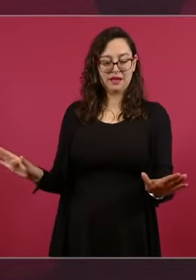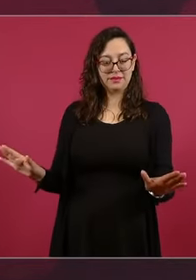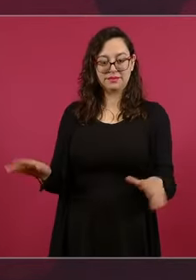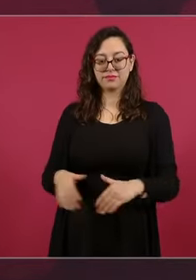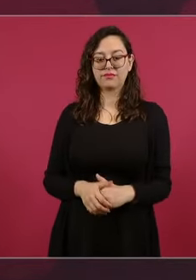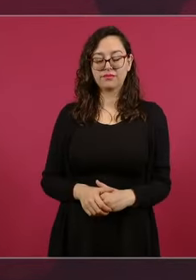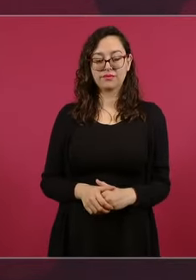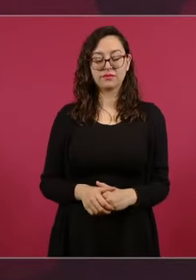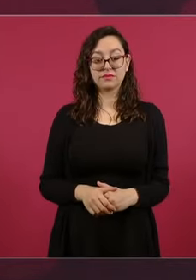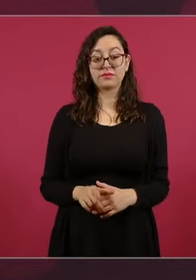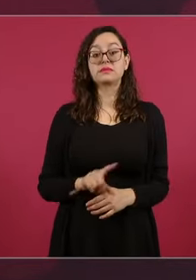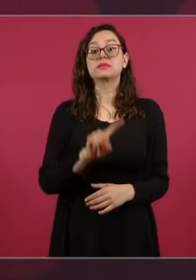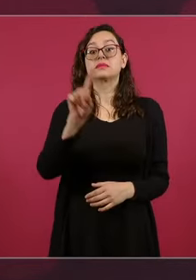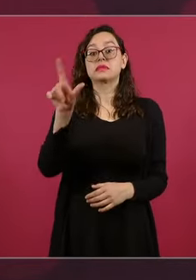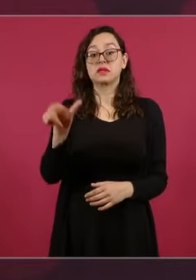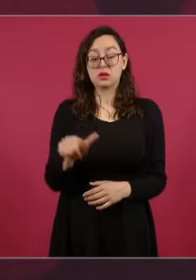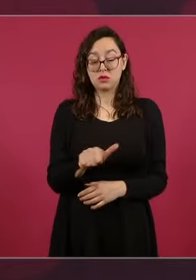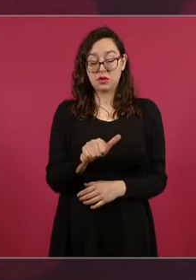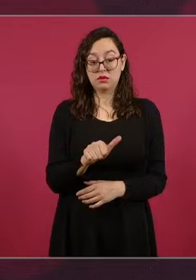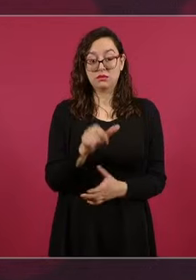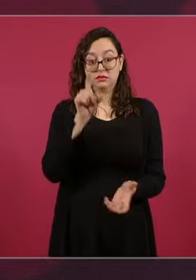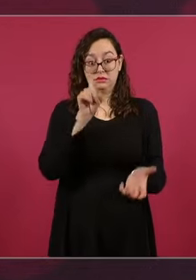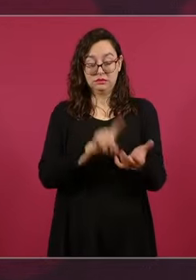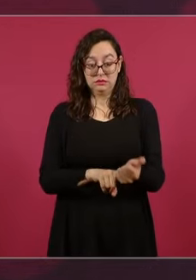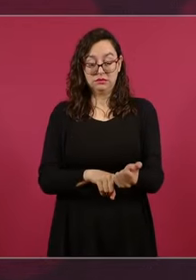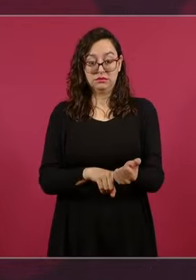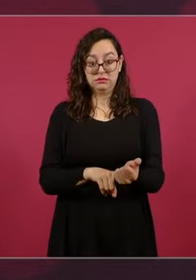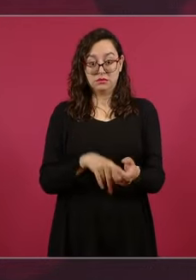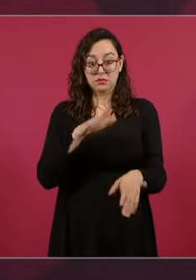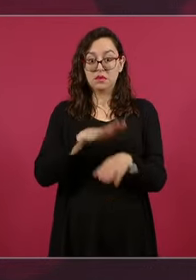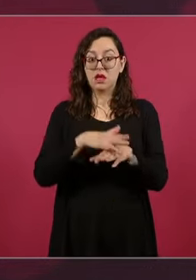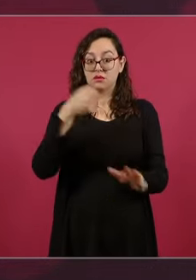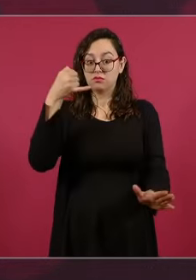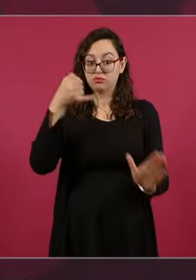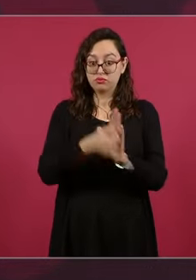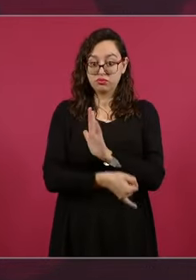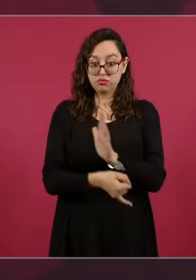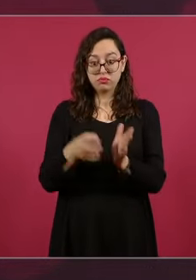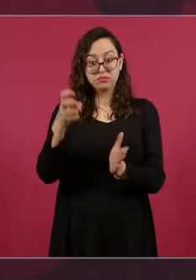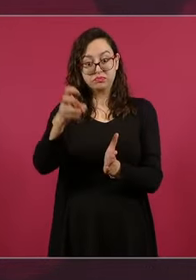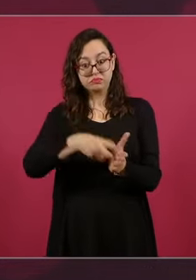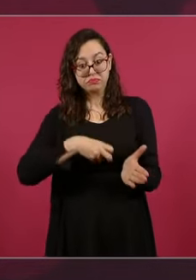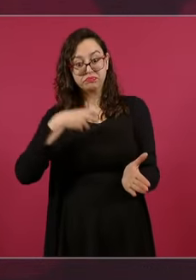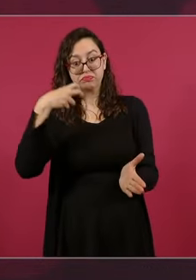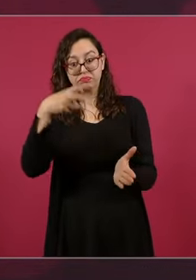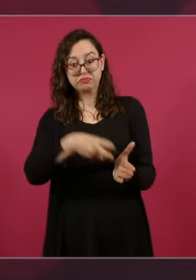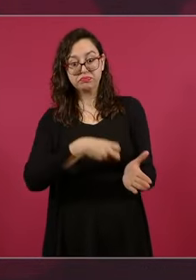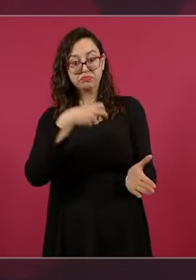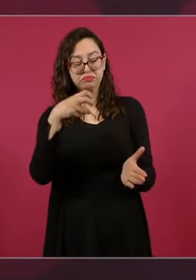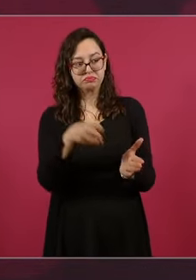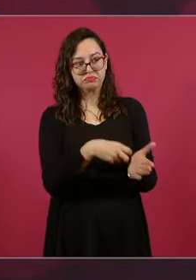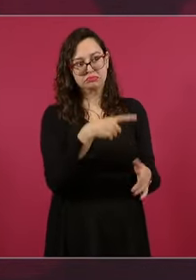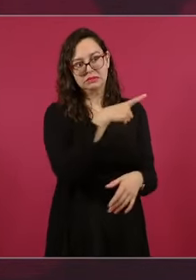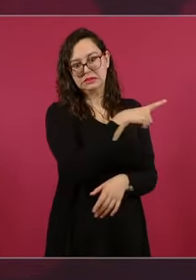Y luego llevamos a cabo una reforma de fondo, que no les gustó a muchos.